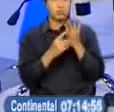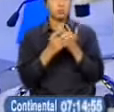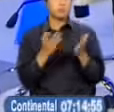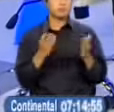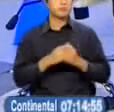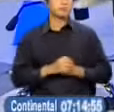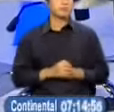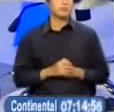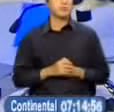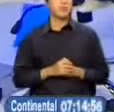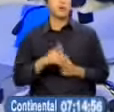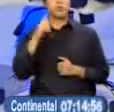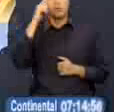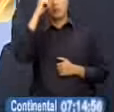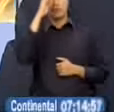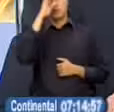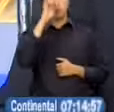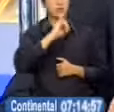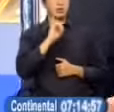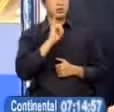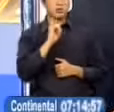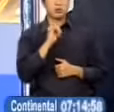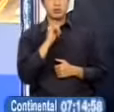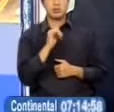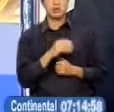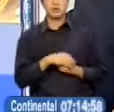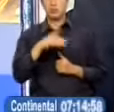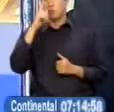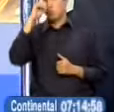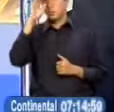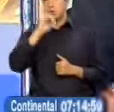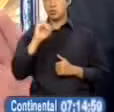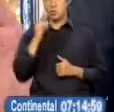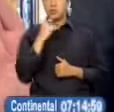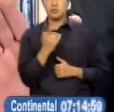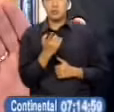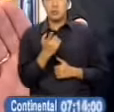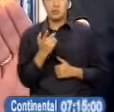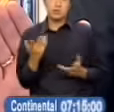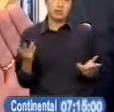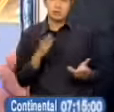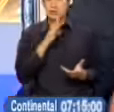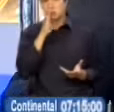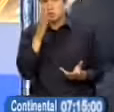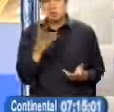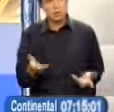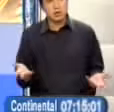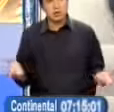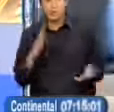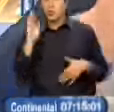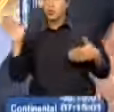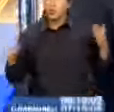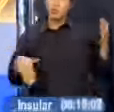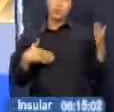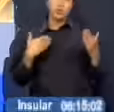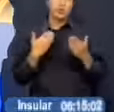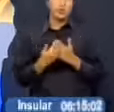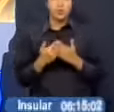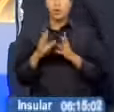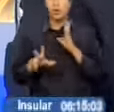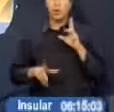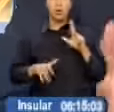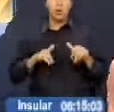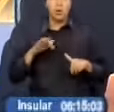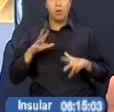pero los gobiernos quieran como se dice popularmente en guayaquil han dado papaya es decir toda esa percepción de corrupción